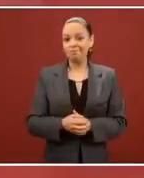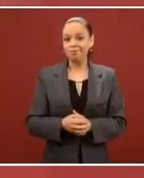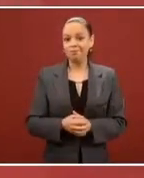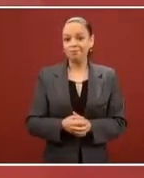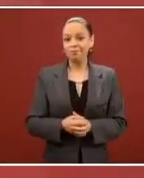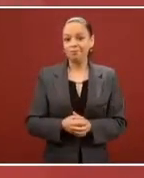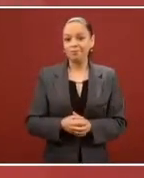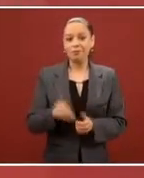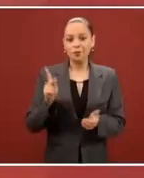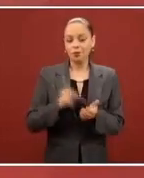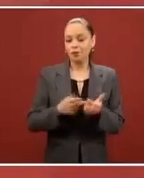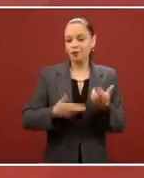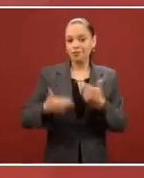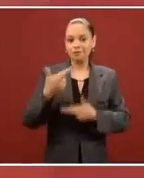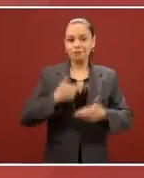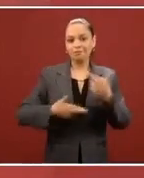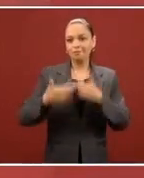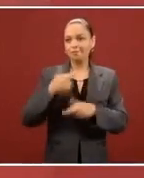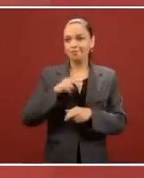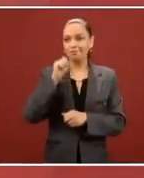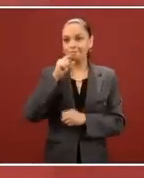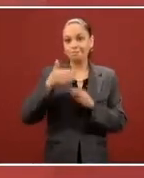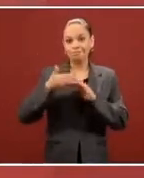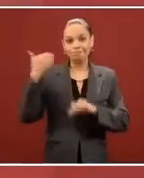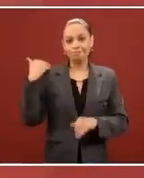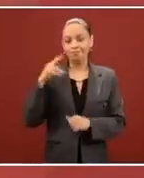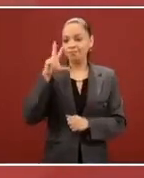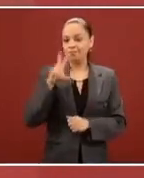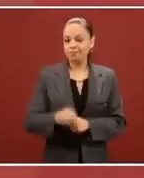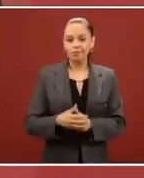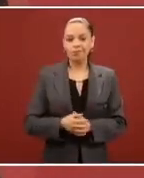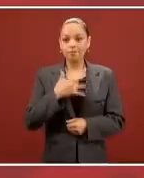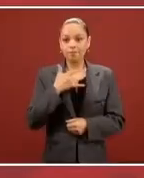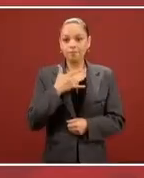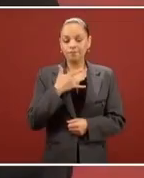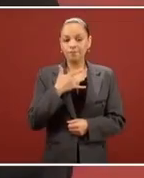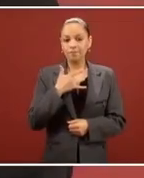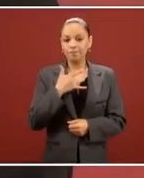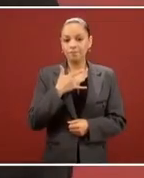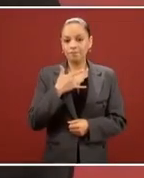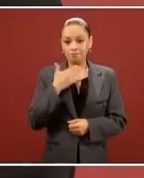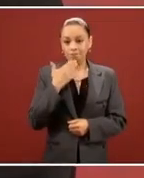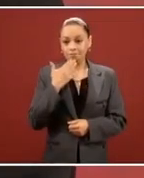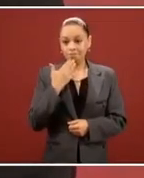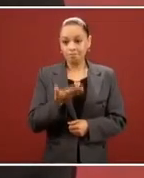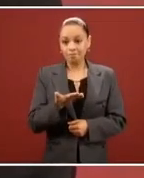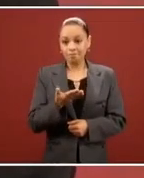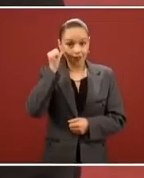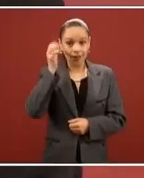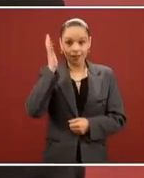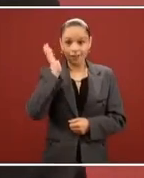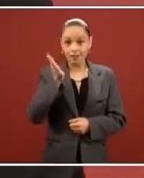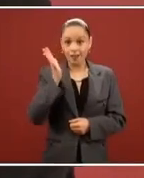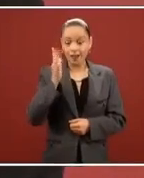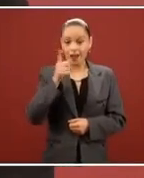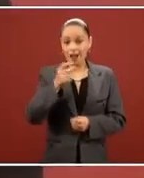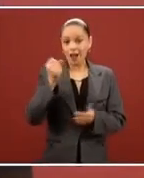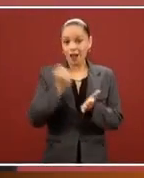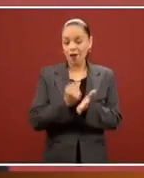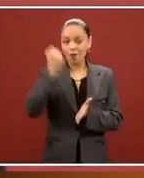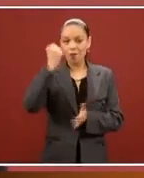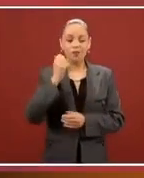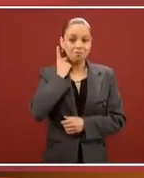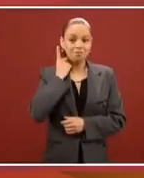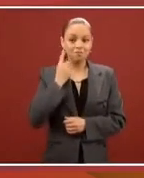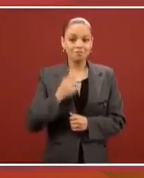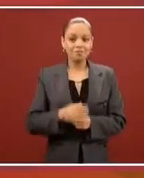no van a regresar los conservadores, no van a tener mayoría. Es que se aprobó ayer en la Cámara de